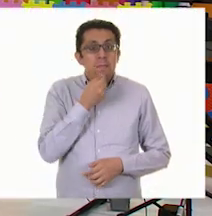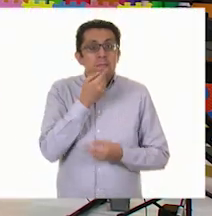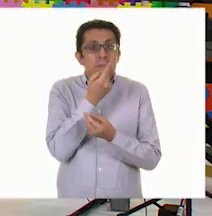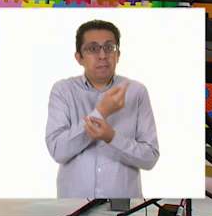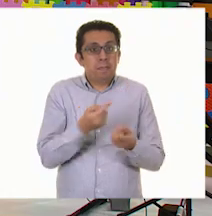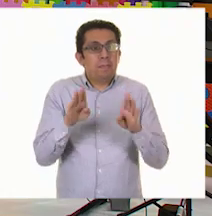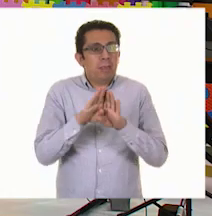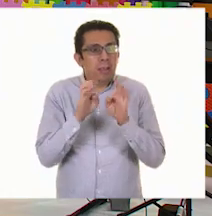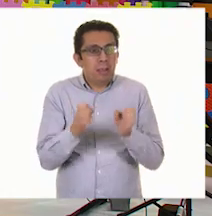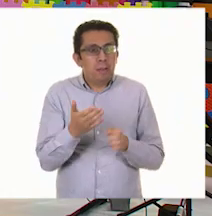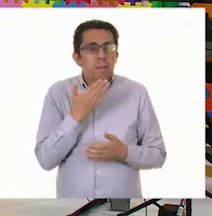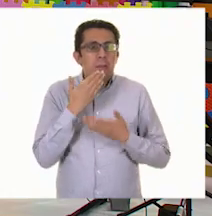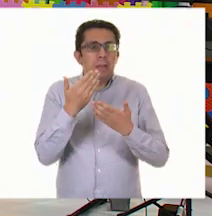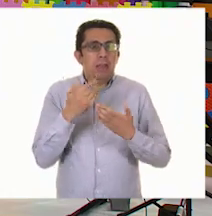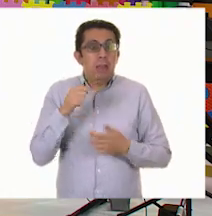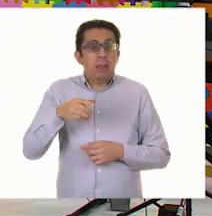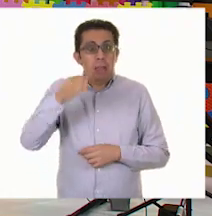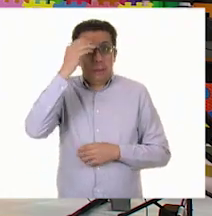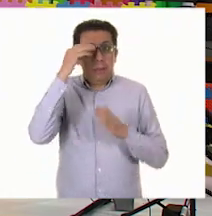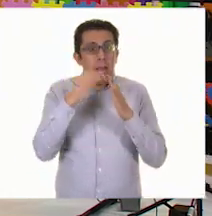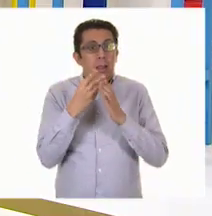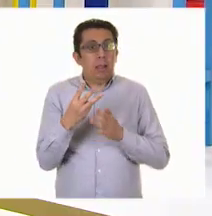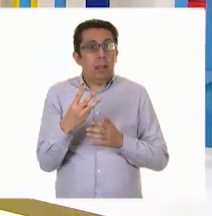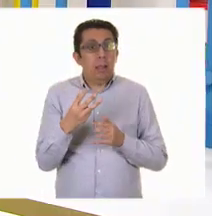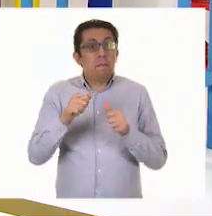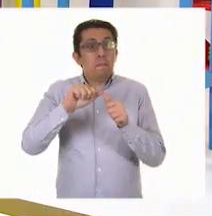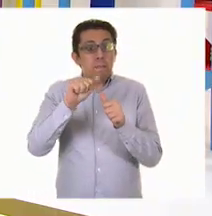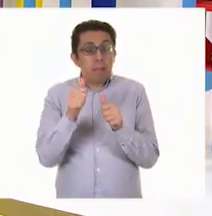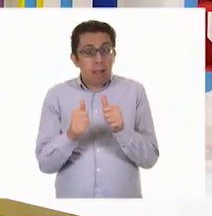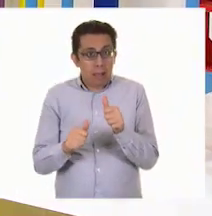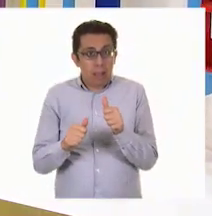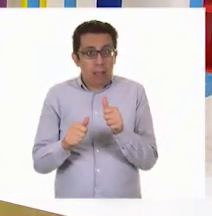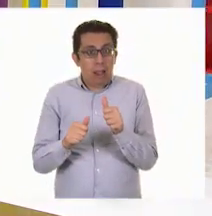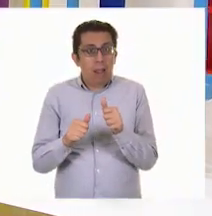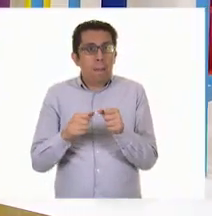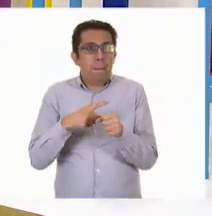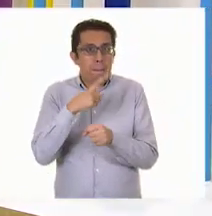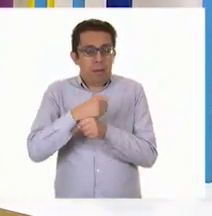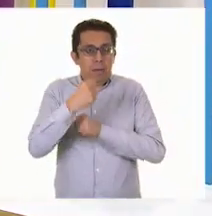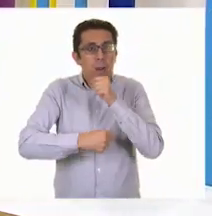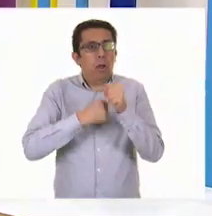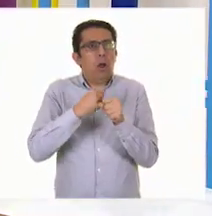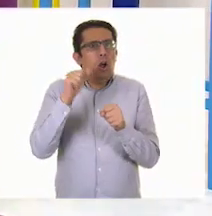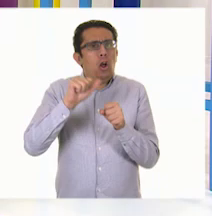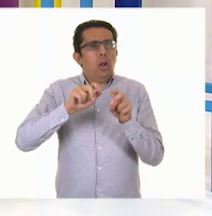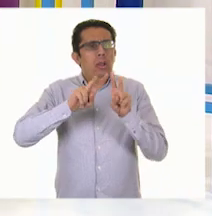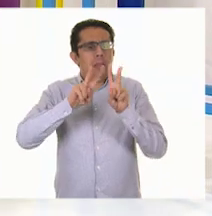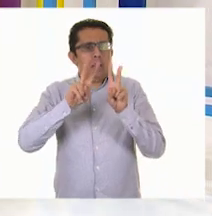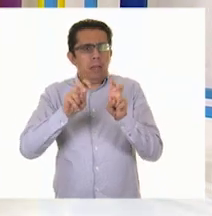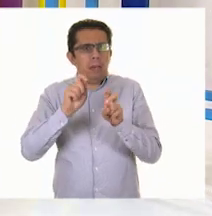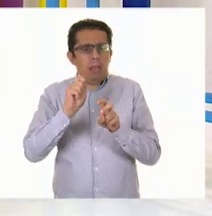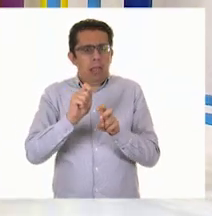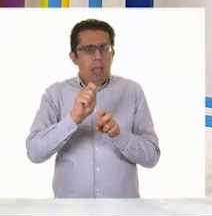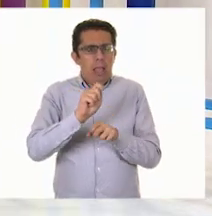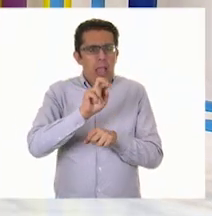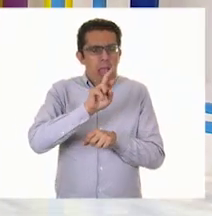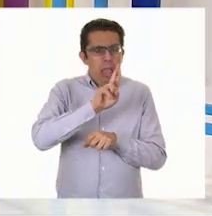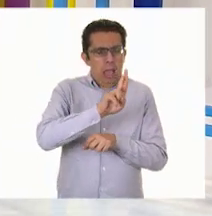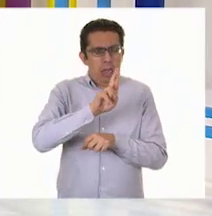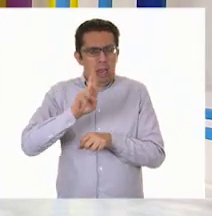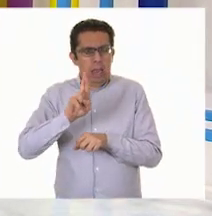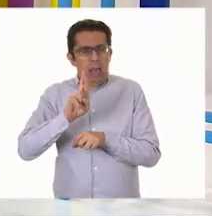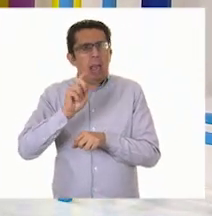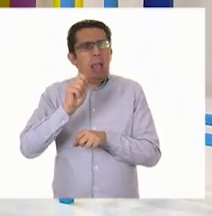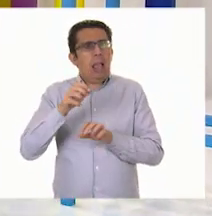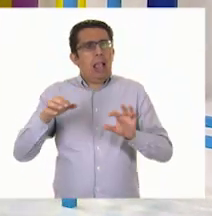están? Bienvenidos a Aprende en Casa 3, a su asignatura de artes de primero. El día de hoy el tema se llama R con R de